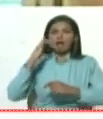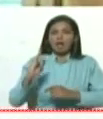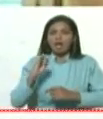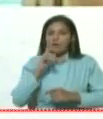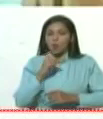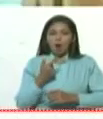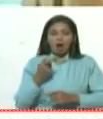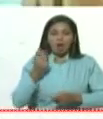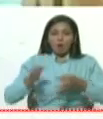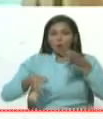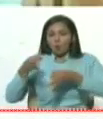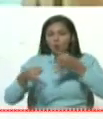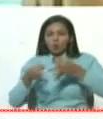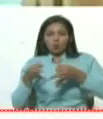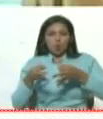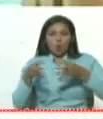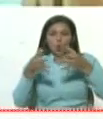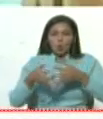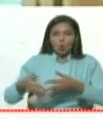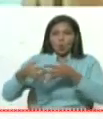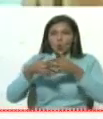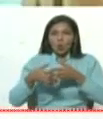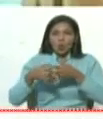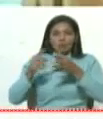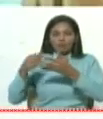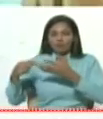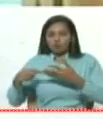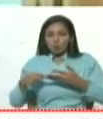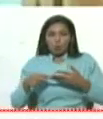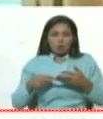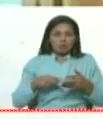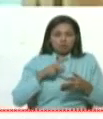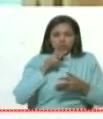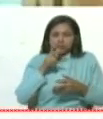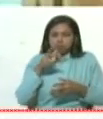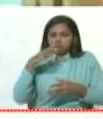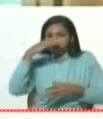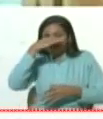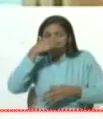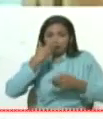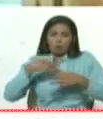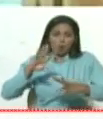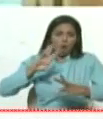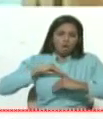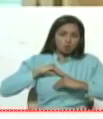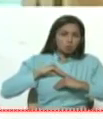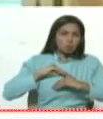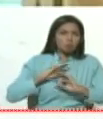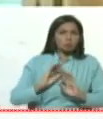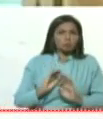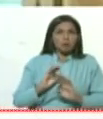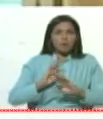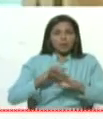injusto de los imperios de hoy y de sus lenguas malvadas y perversas, pero lo asumo